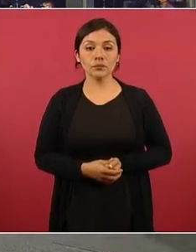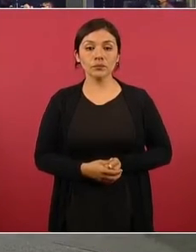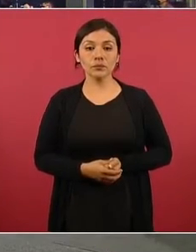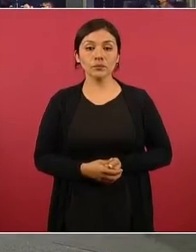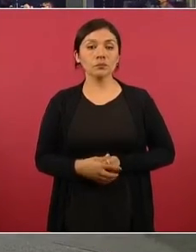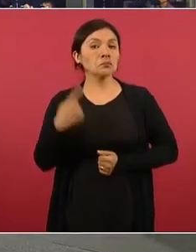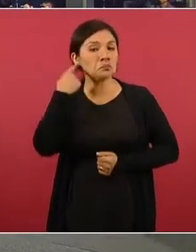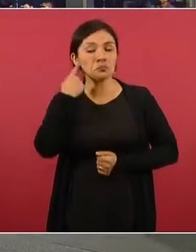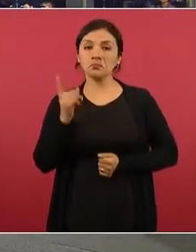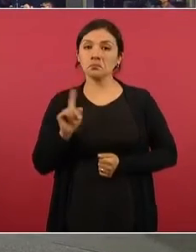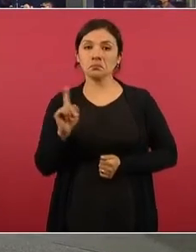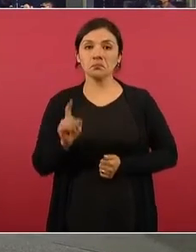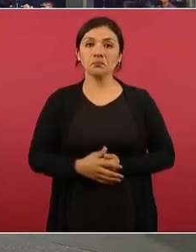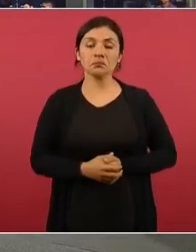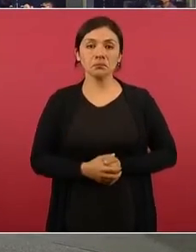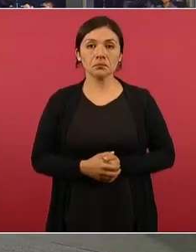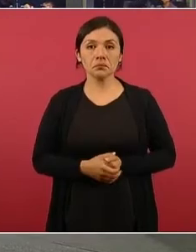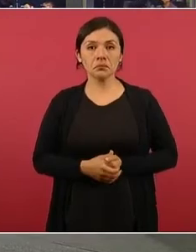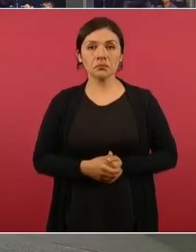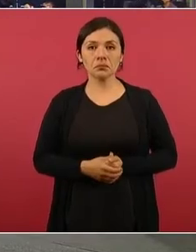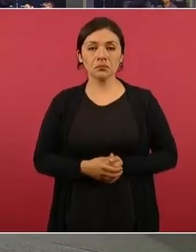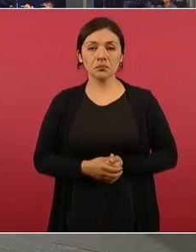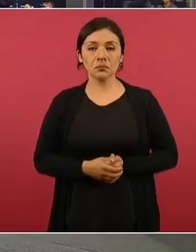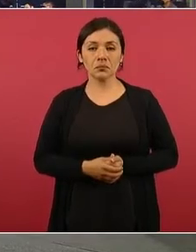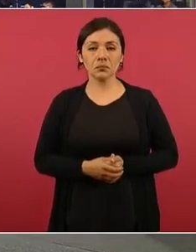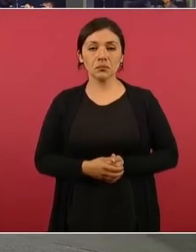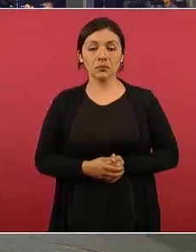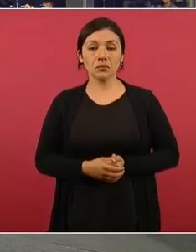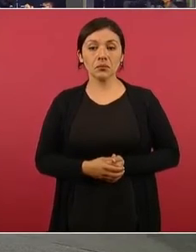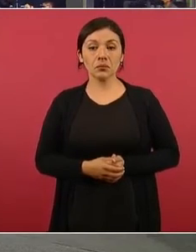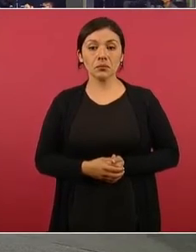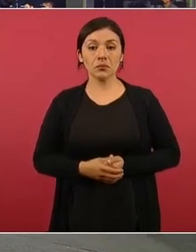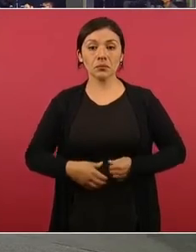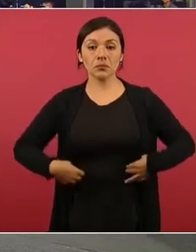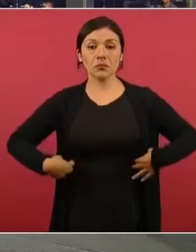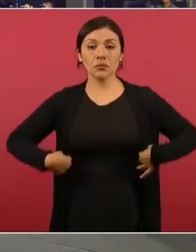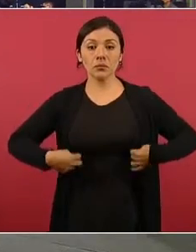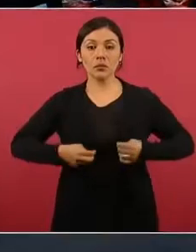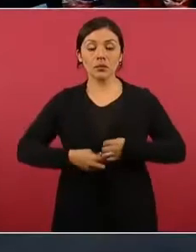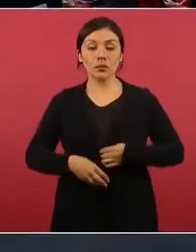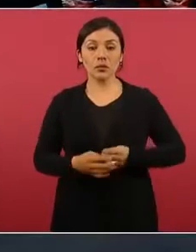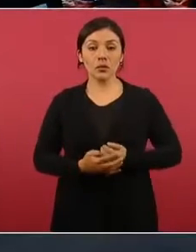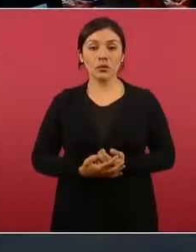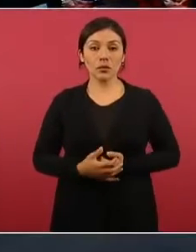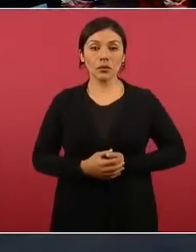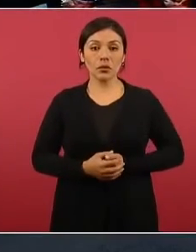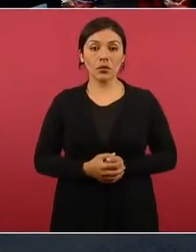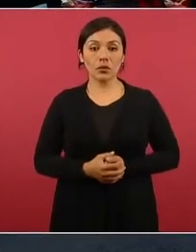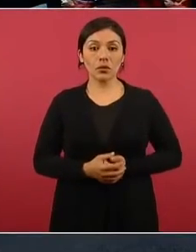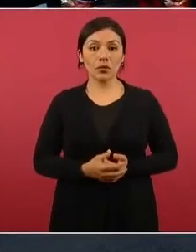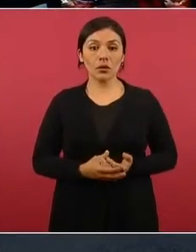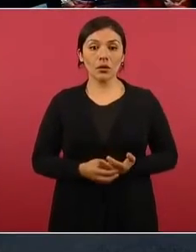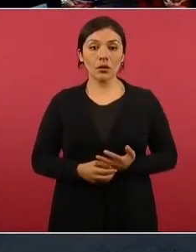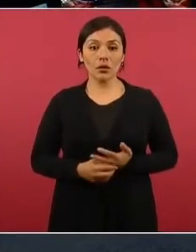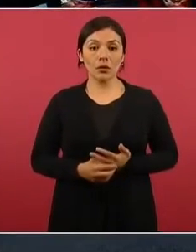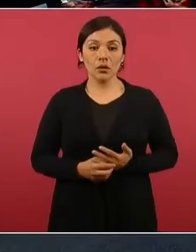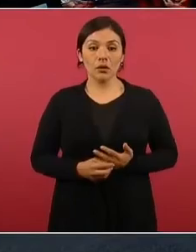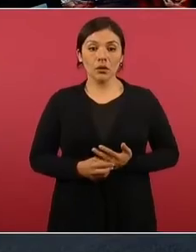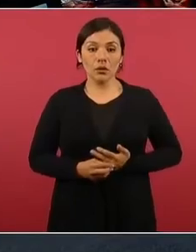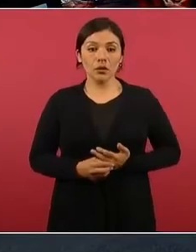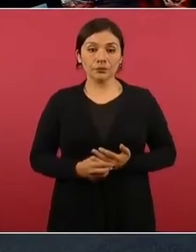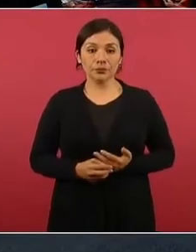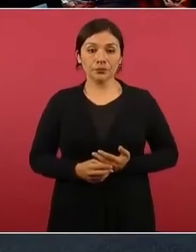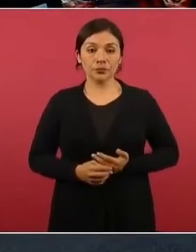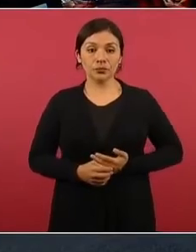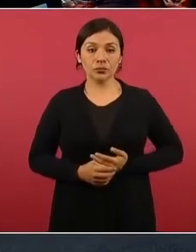Hay el nerviosismo por las caravanas que están cruzando el país. Los alcaldes de la parte donde